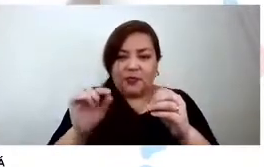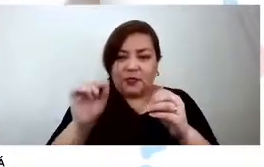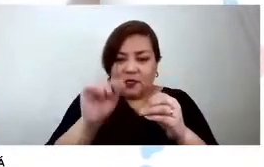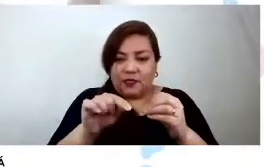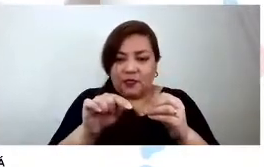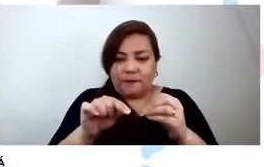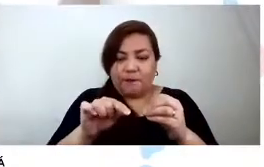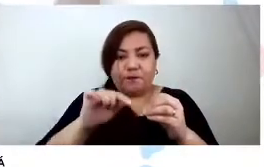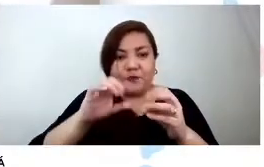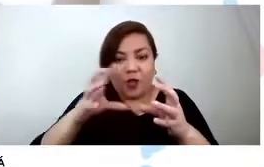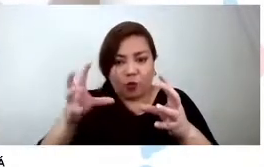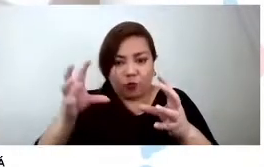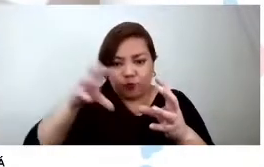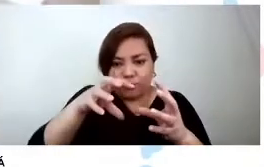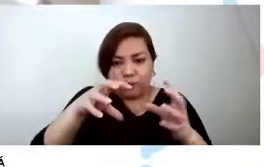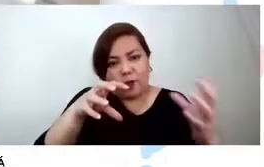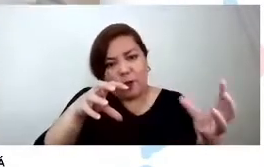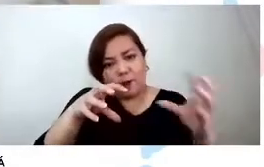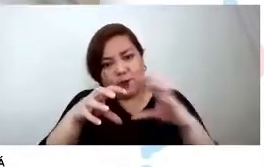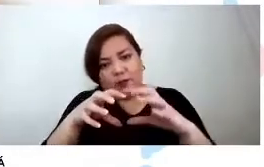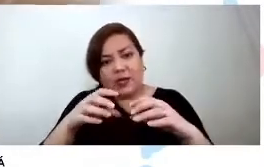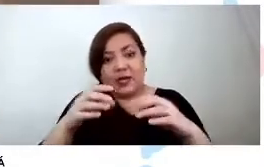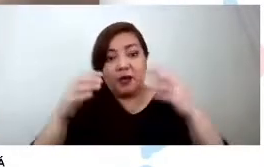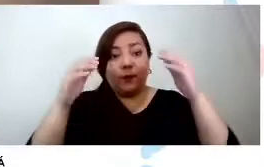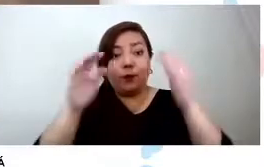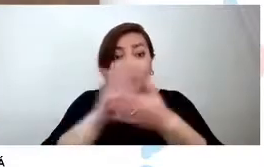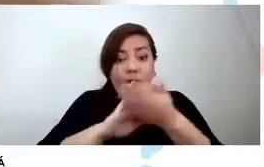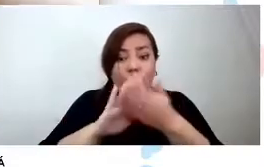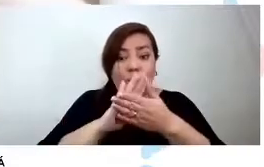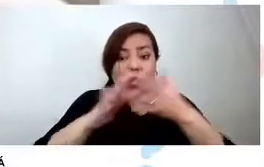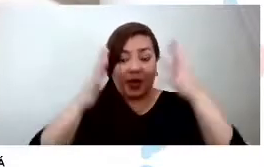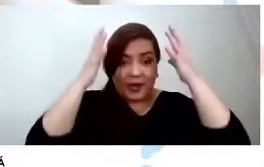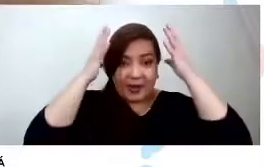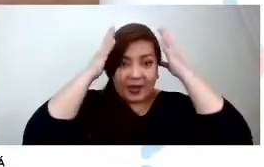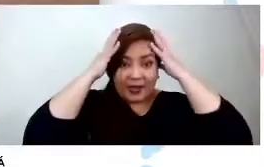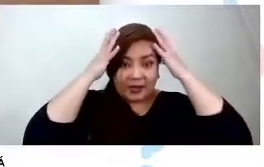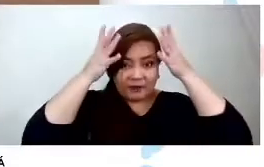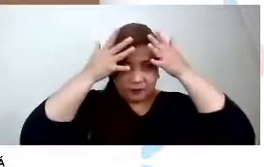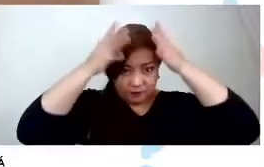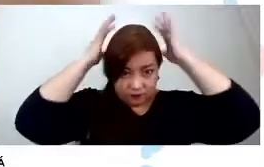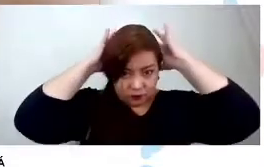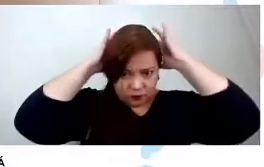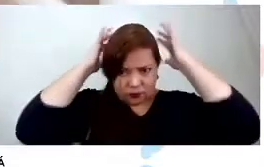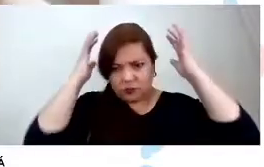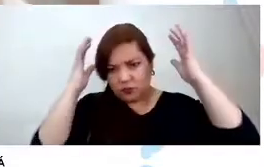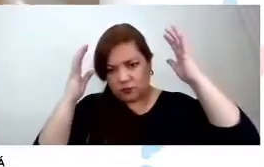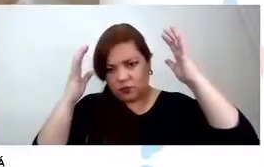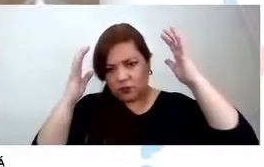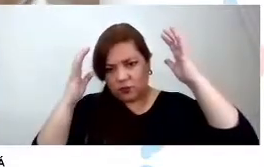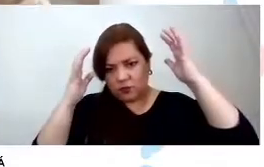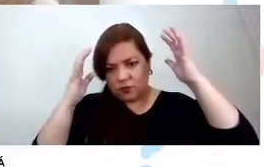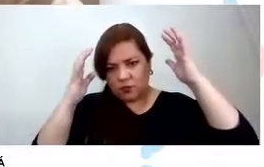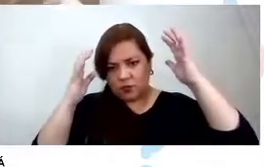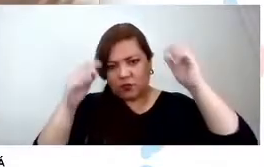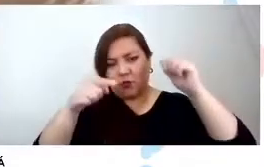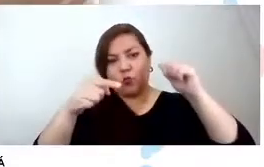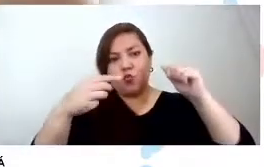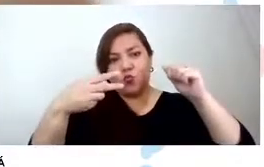reconstruir, por ejemplo, la cabeza femoral. No, esta no es una cabeza femoral, esta es la cabeza de un